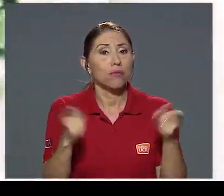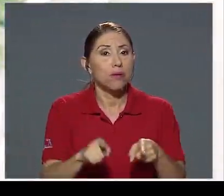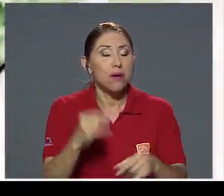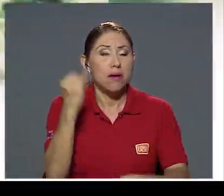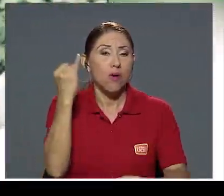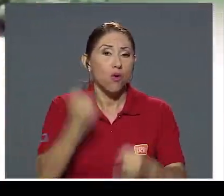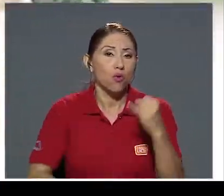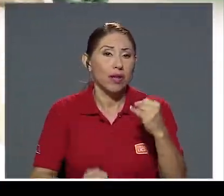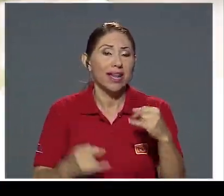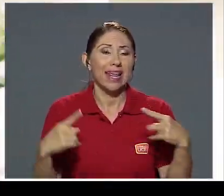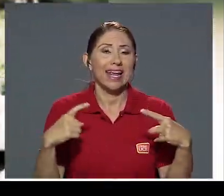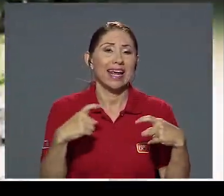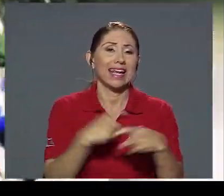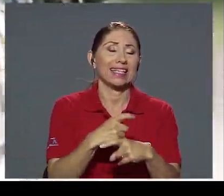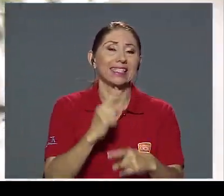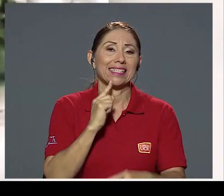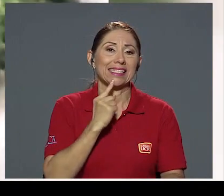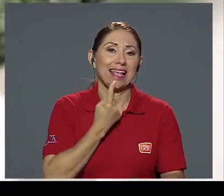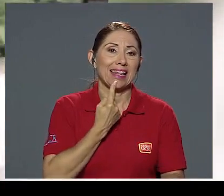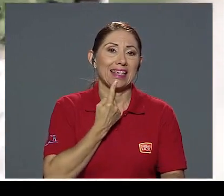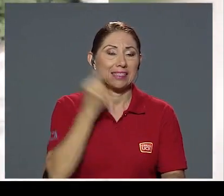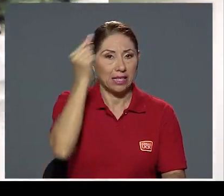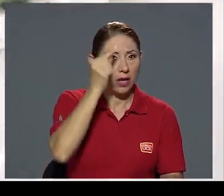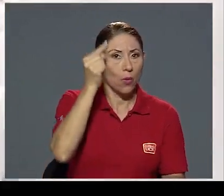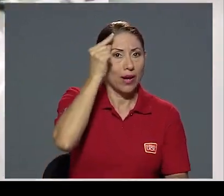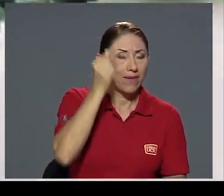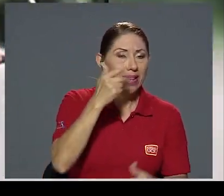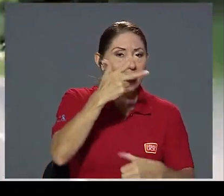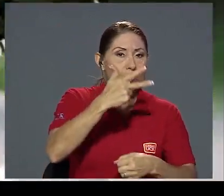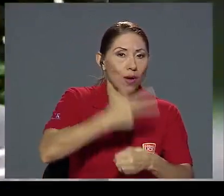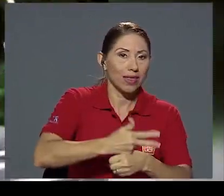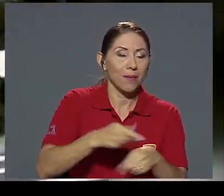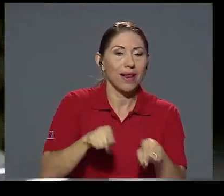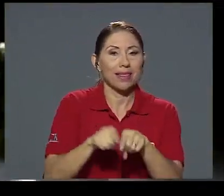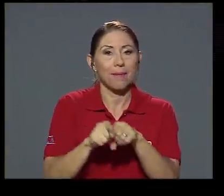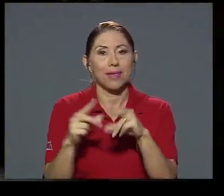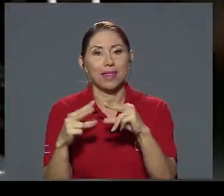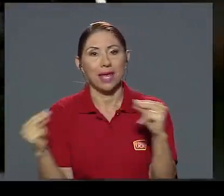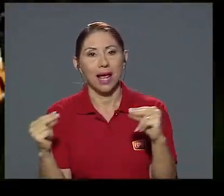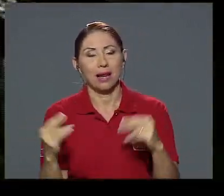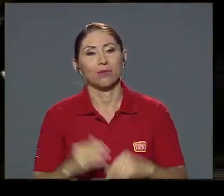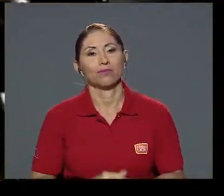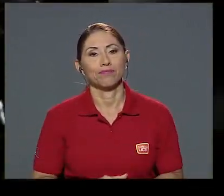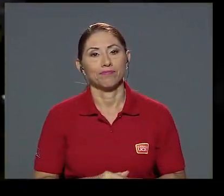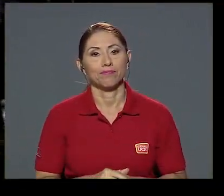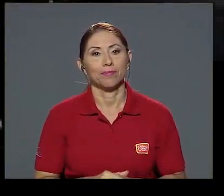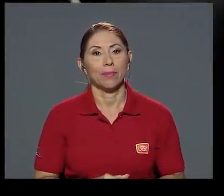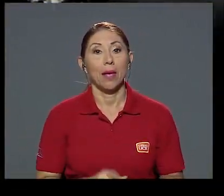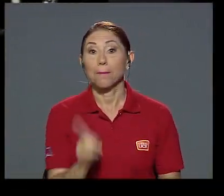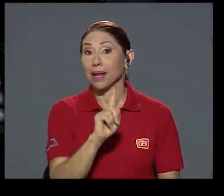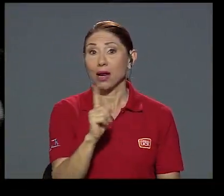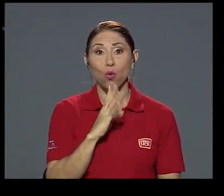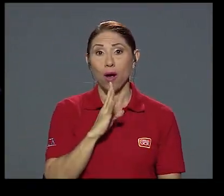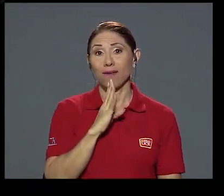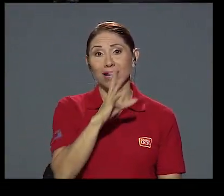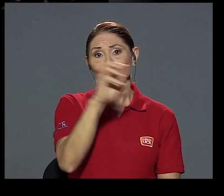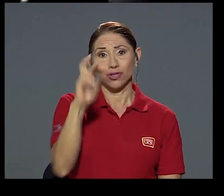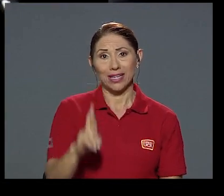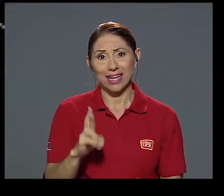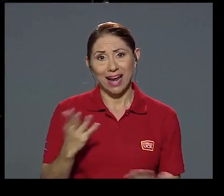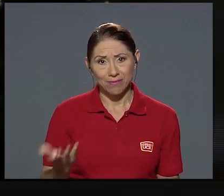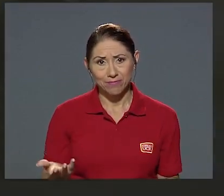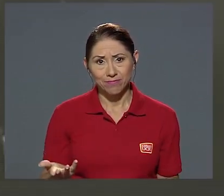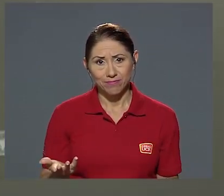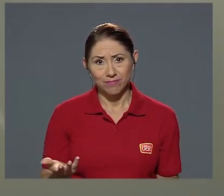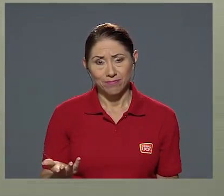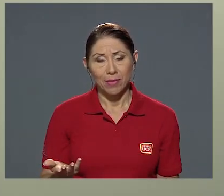crisis sumamente serias a nivel de gobernabilidad, tanto en Guatemala como en el caso de Nicaragua. Para no hablar de Costa Rica, digamos